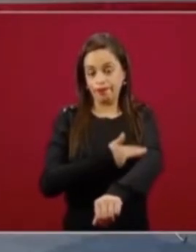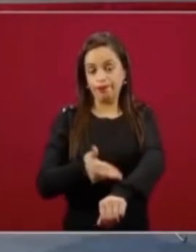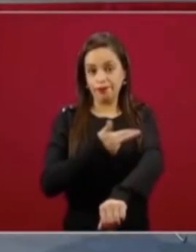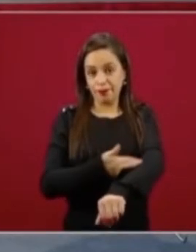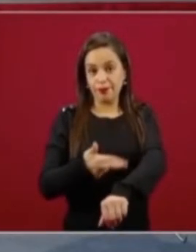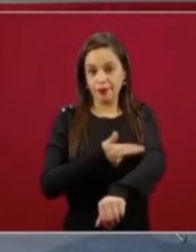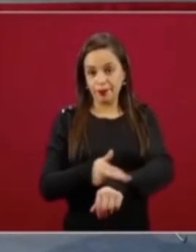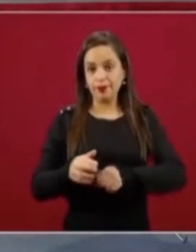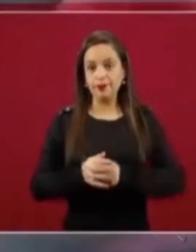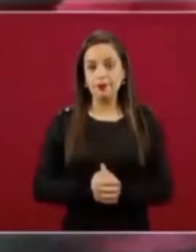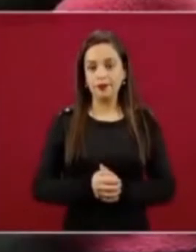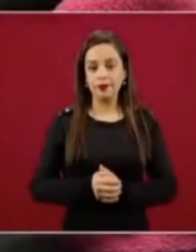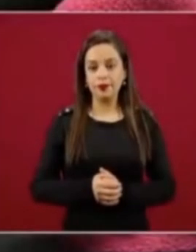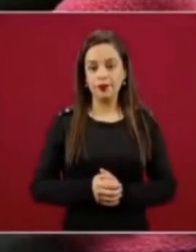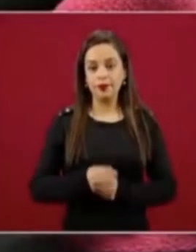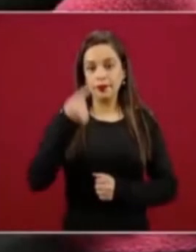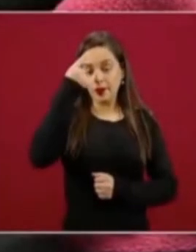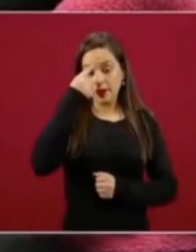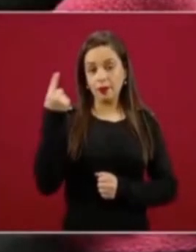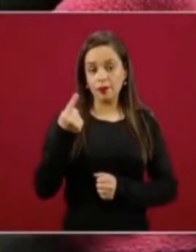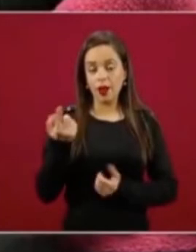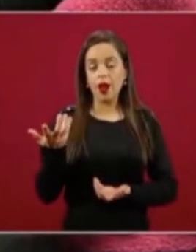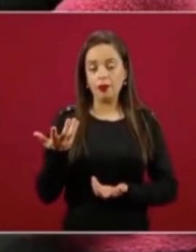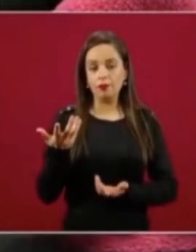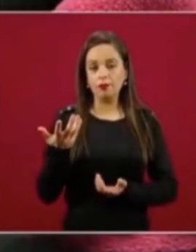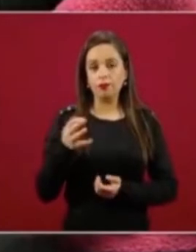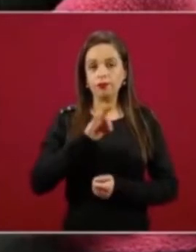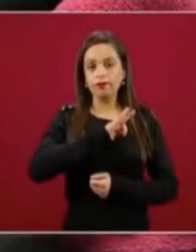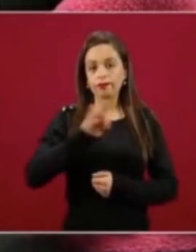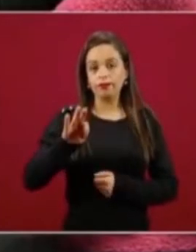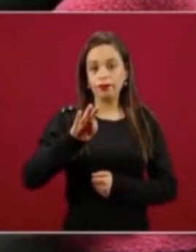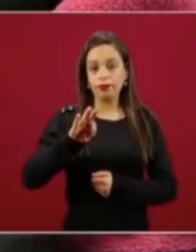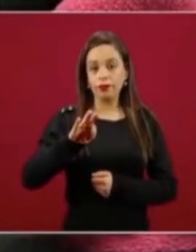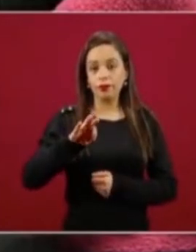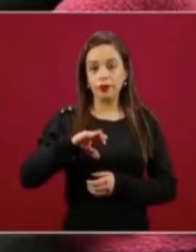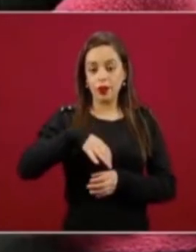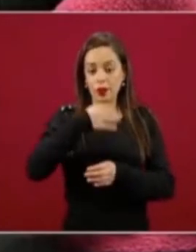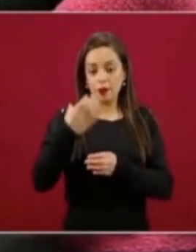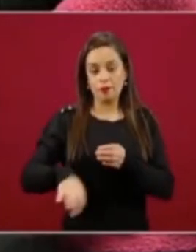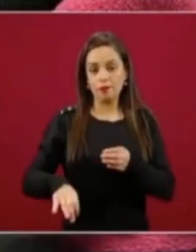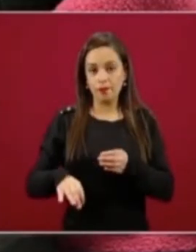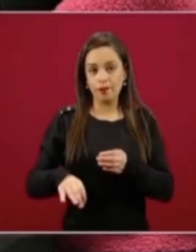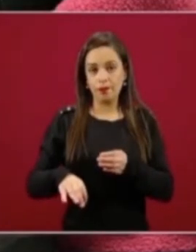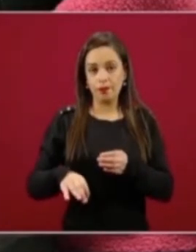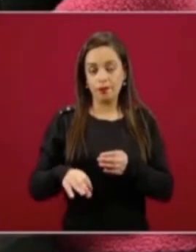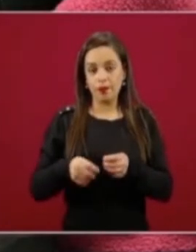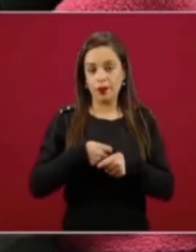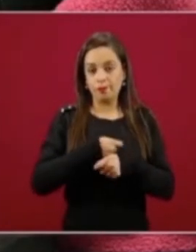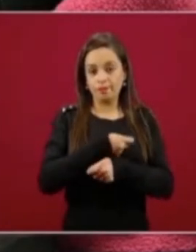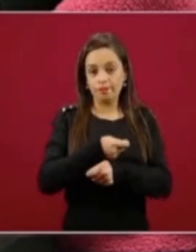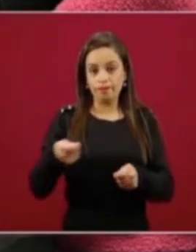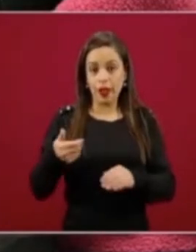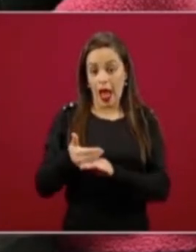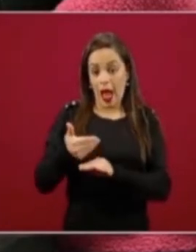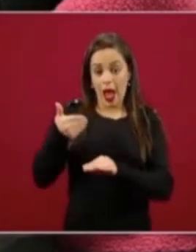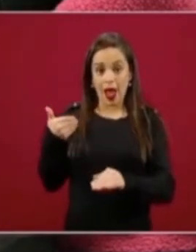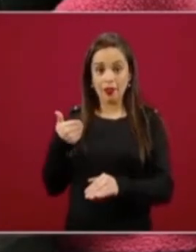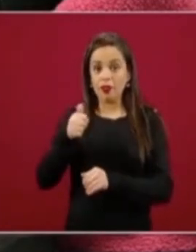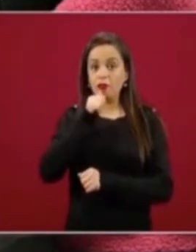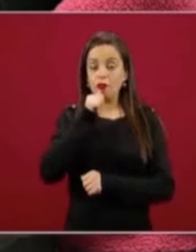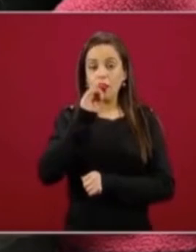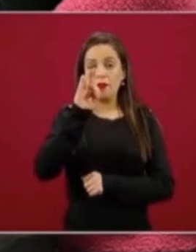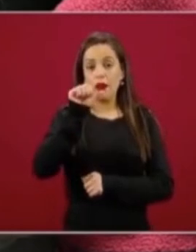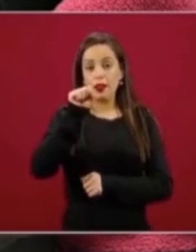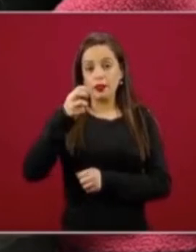que trabajamos para entrar, para terminar el operativo antes de que entrara la fase 3 y tener condiciones todavía